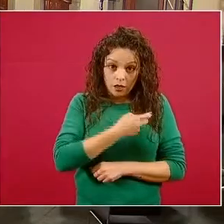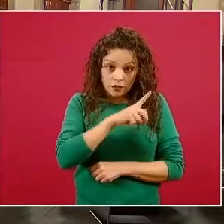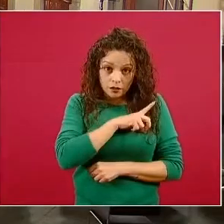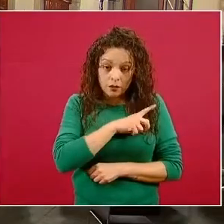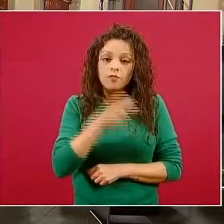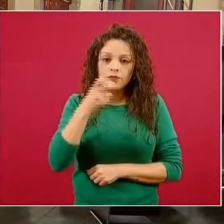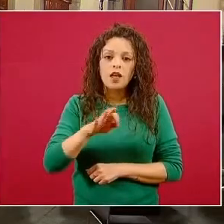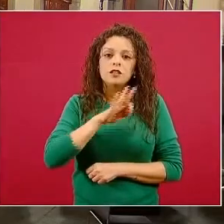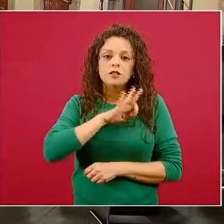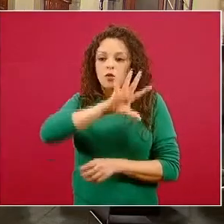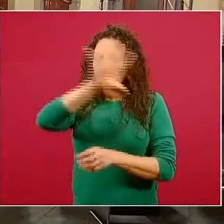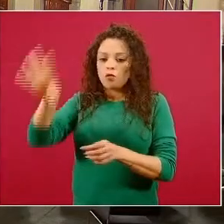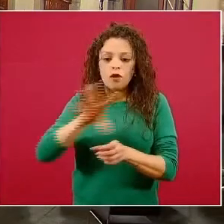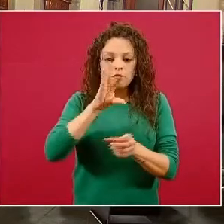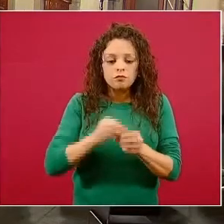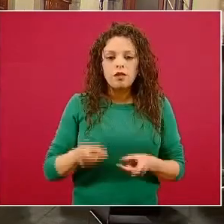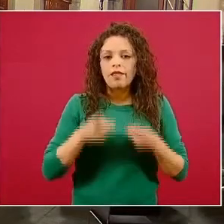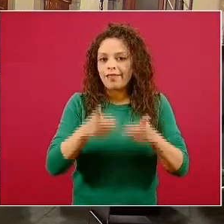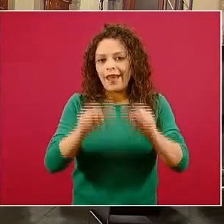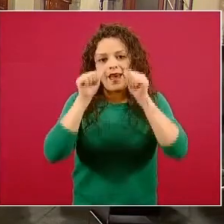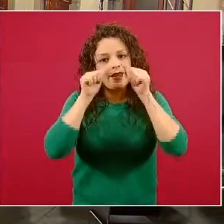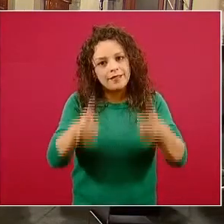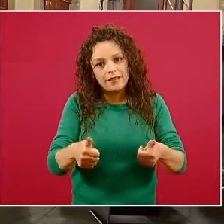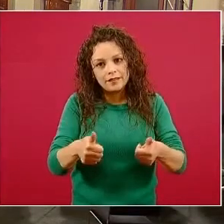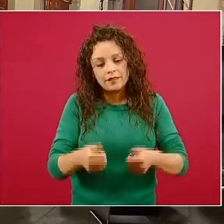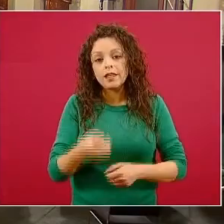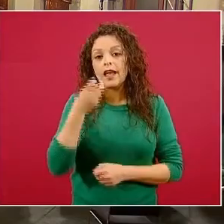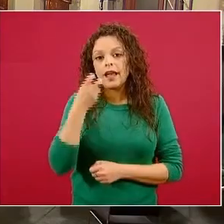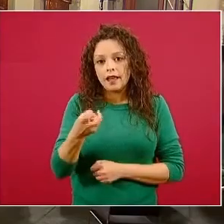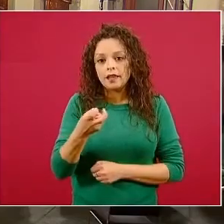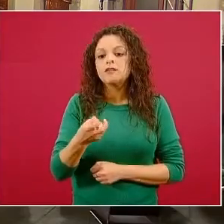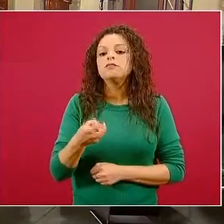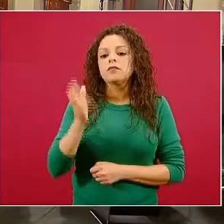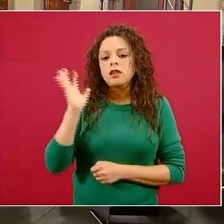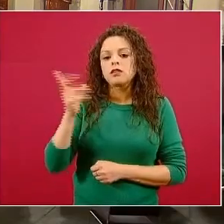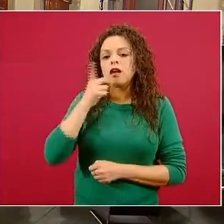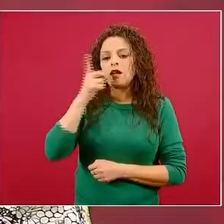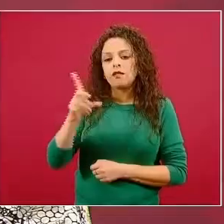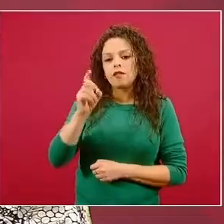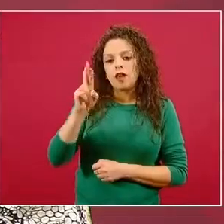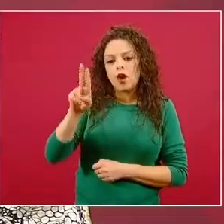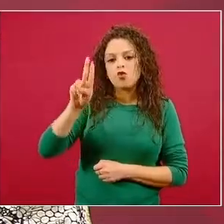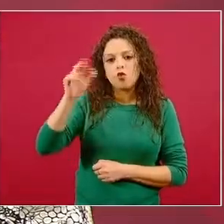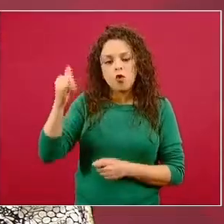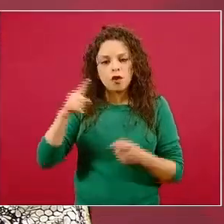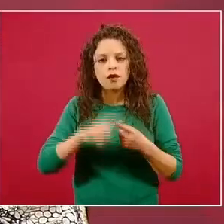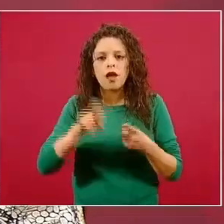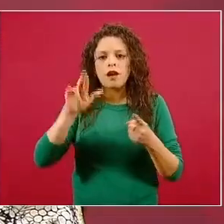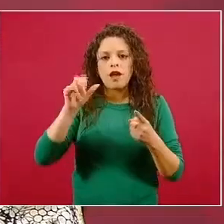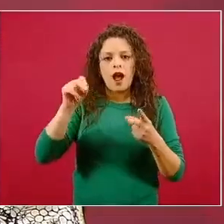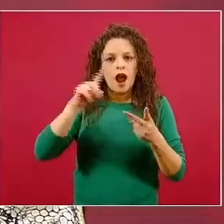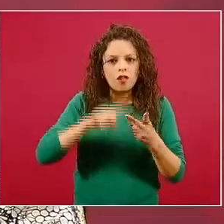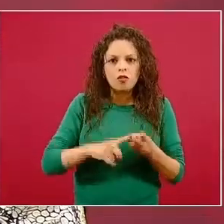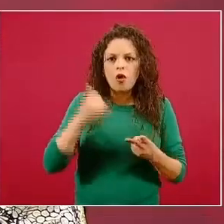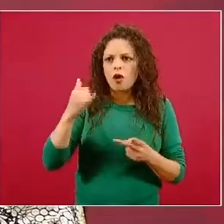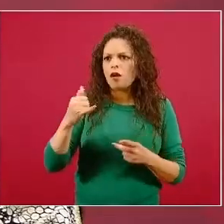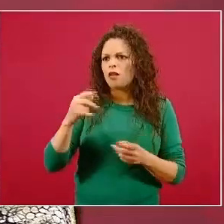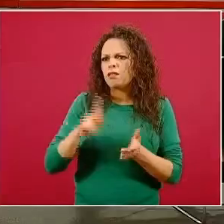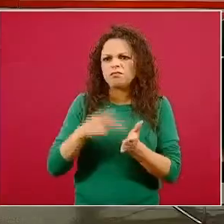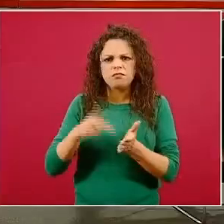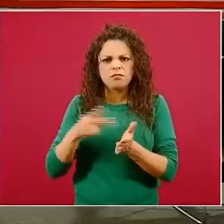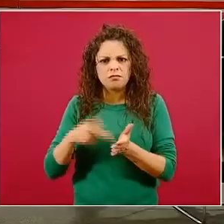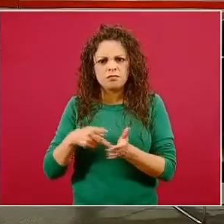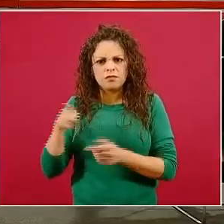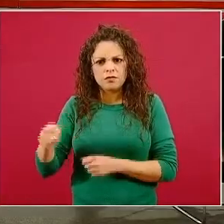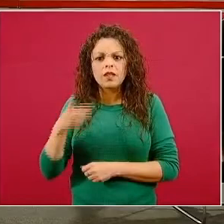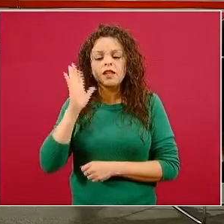atención integral, que justo es lo que se ha presentado el doctor Ruy, Ricardo, y en diferentes ocasiones se ha visto